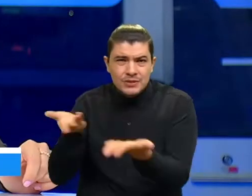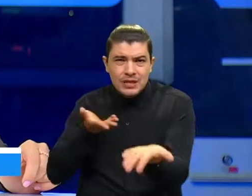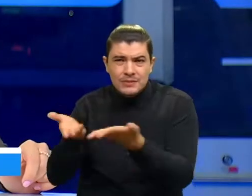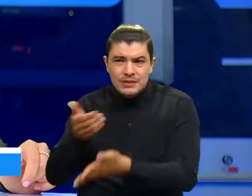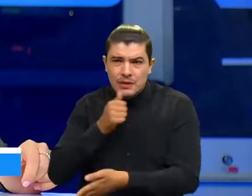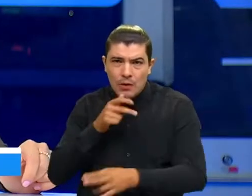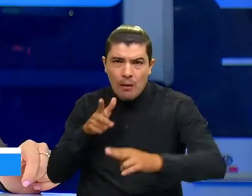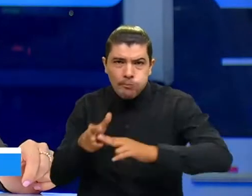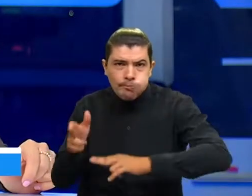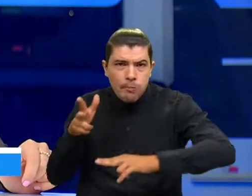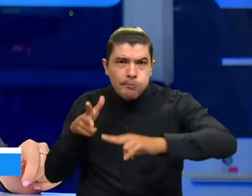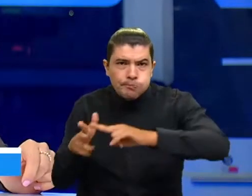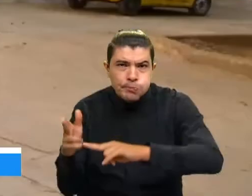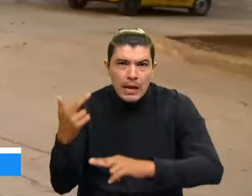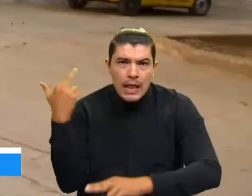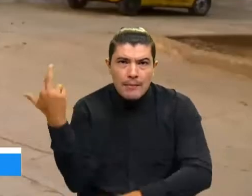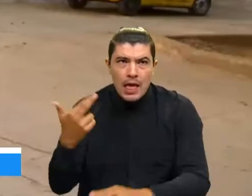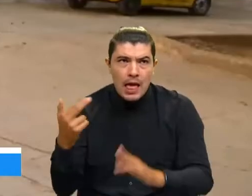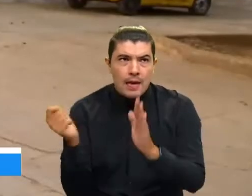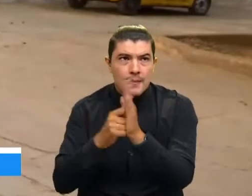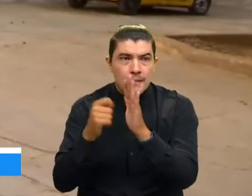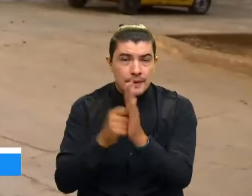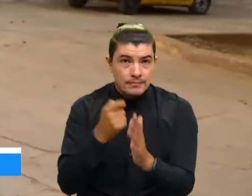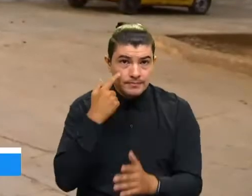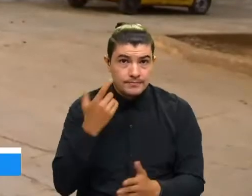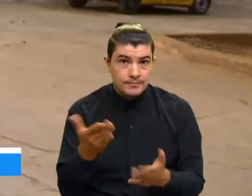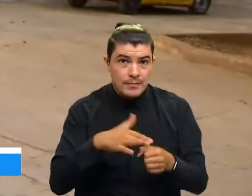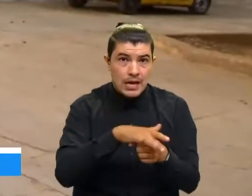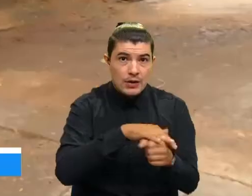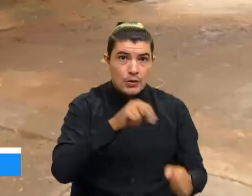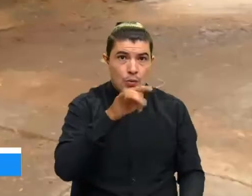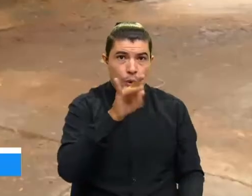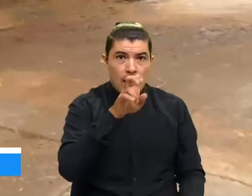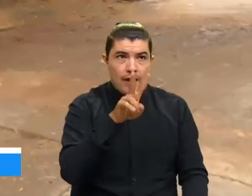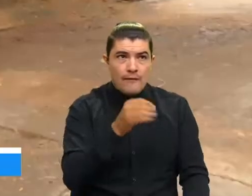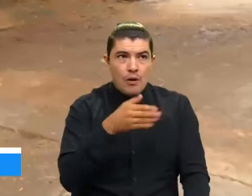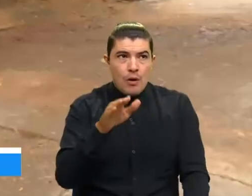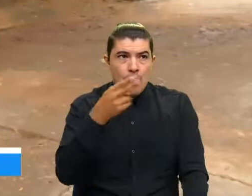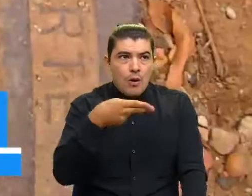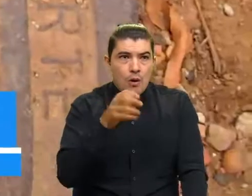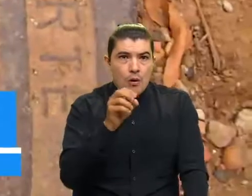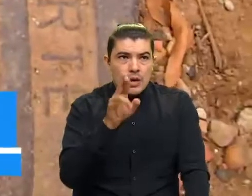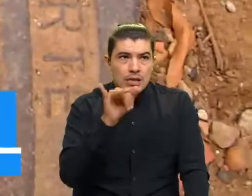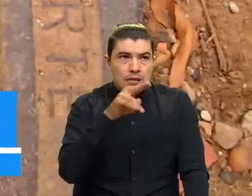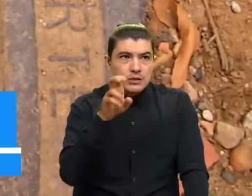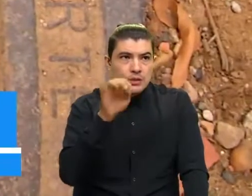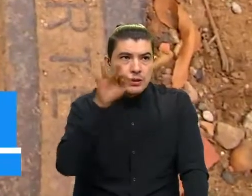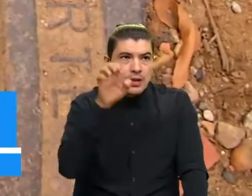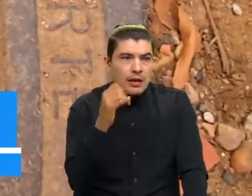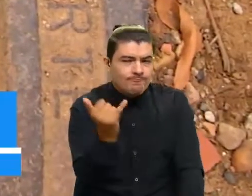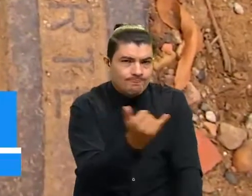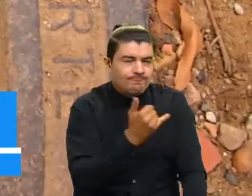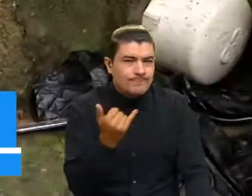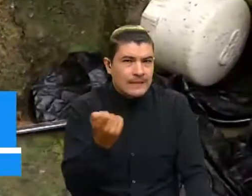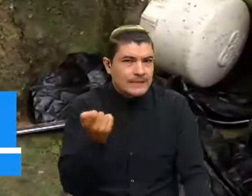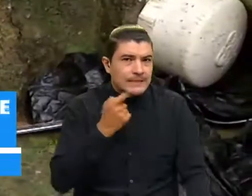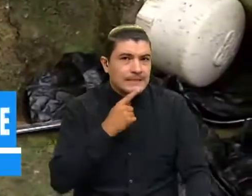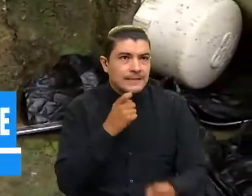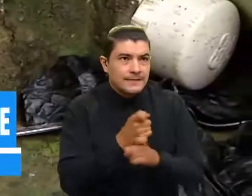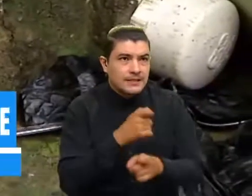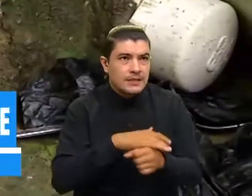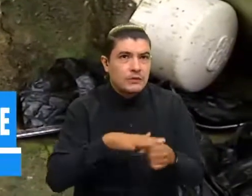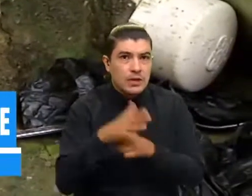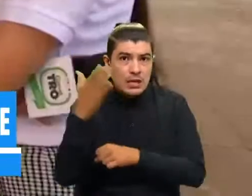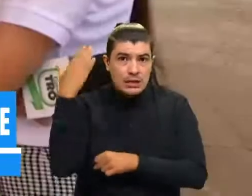prestación de este servicio. En el barrio Nuevo Horizonte son diferentes las denuncias que se vienen haciendo por el corte del servicio de